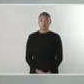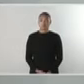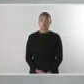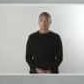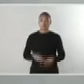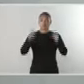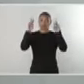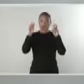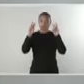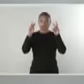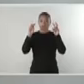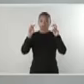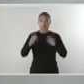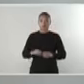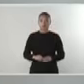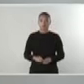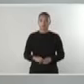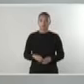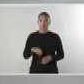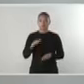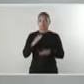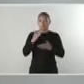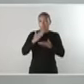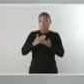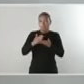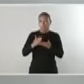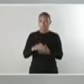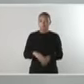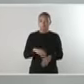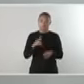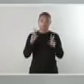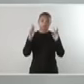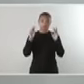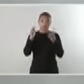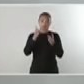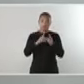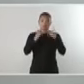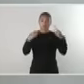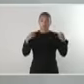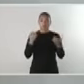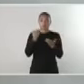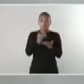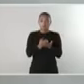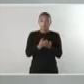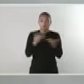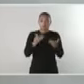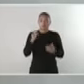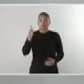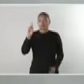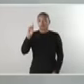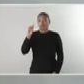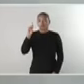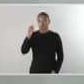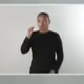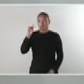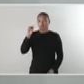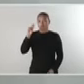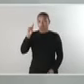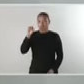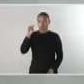los temas que son parte de esta vertiente desarrollo económico son productividad creación de empleos